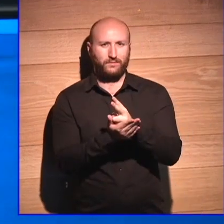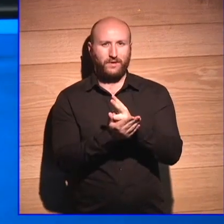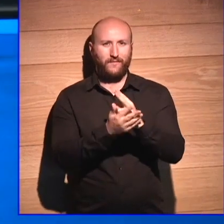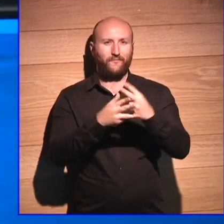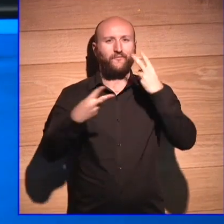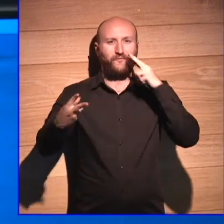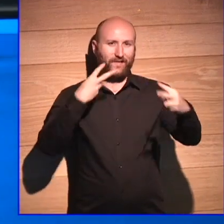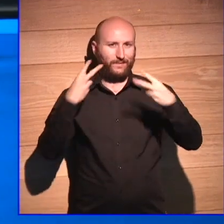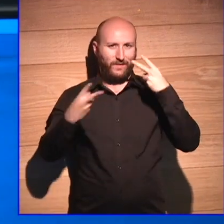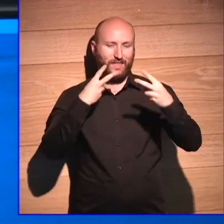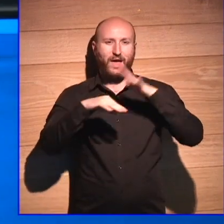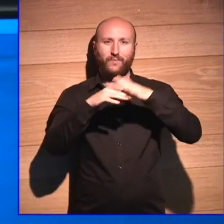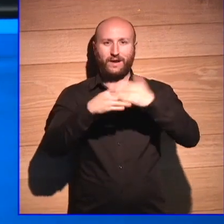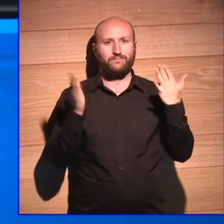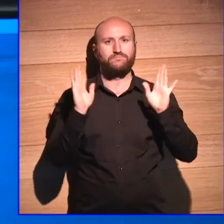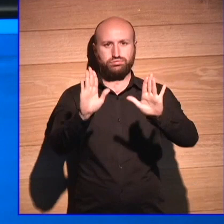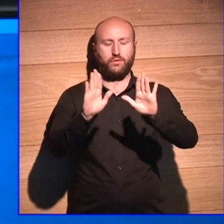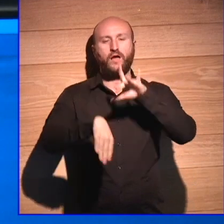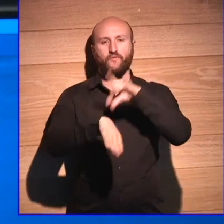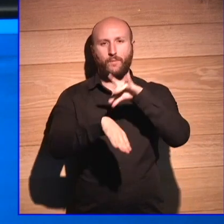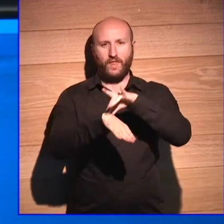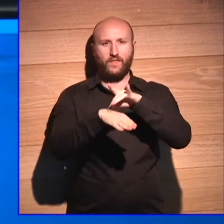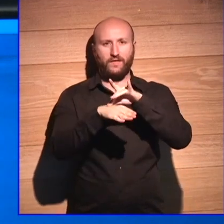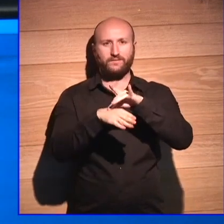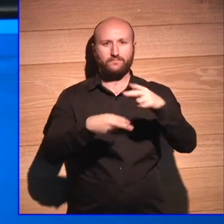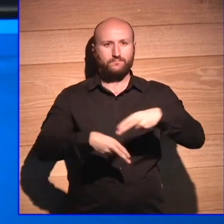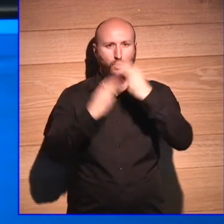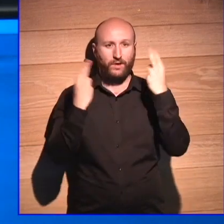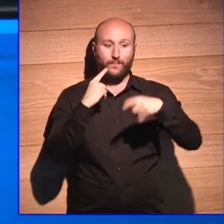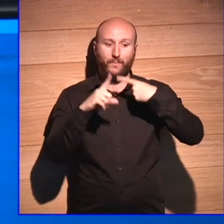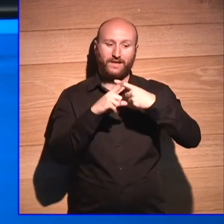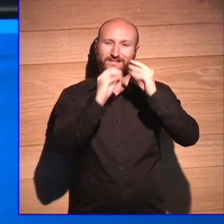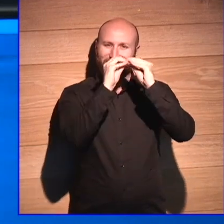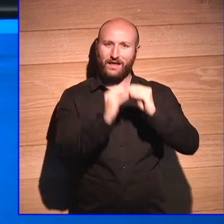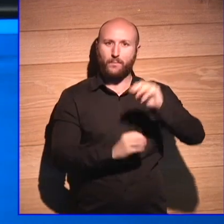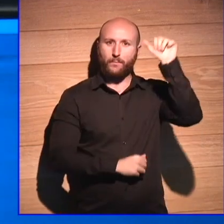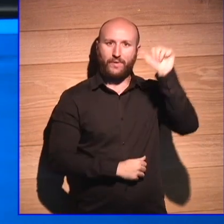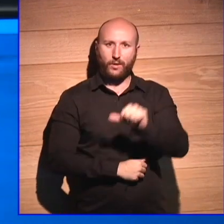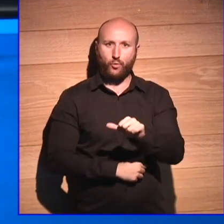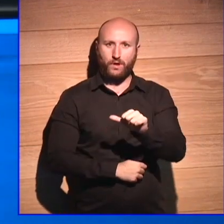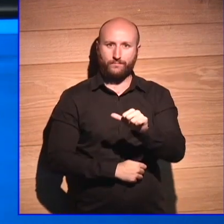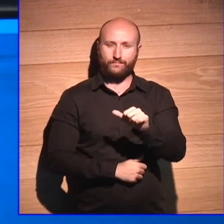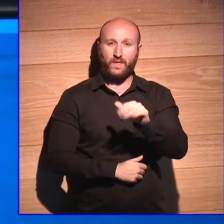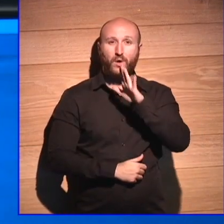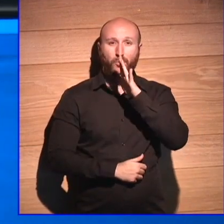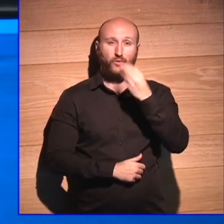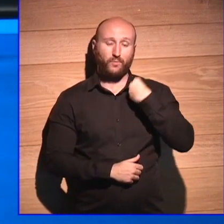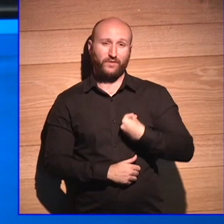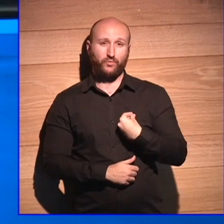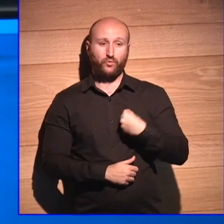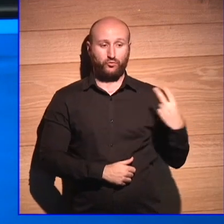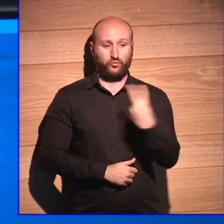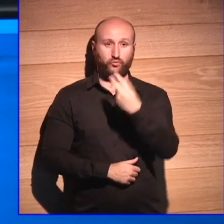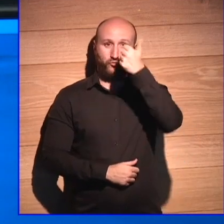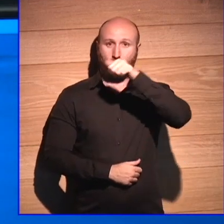menos al hacer públicas las enfermedades en su momento y hacer películas, porque tanto en el caso de Pascual Maragall como mi propio